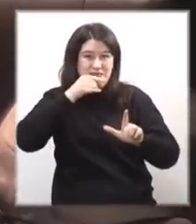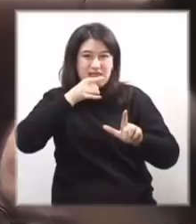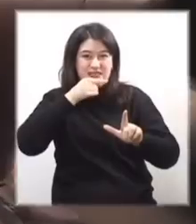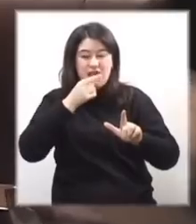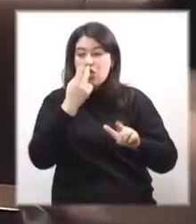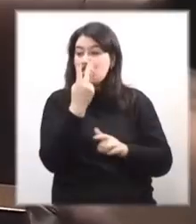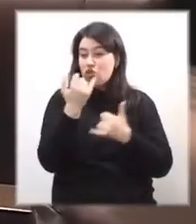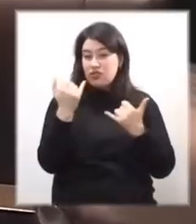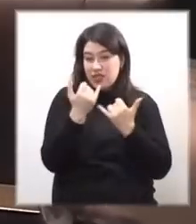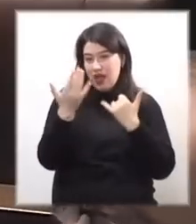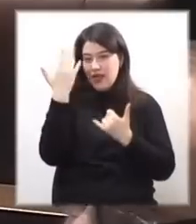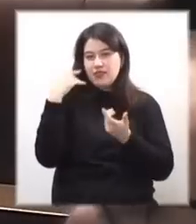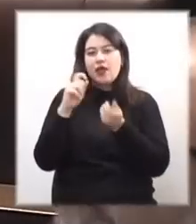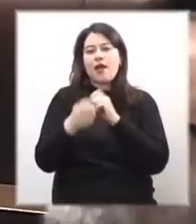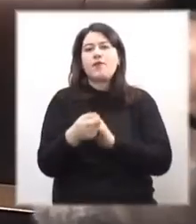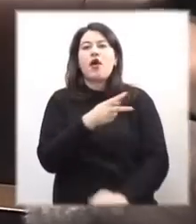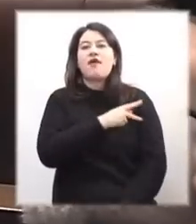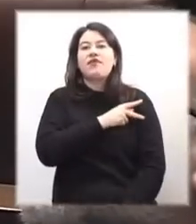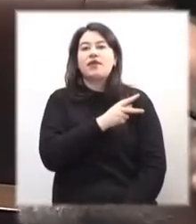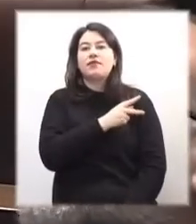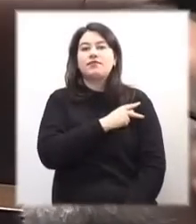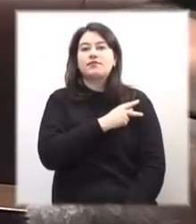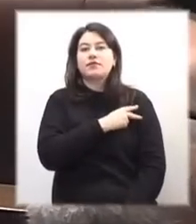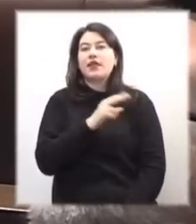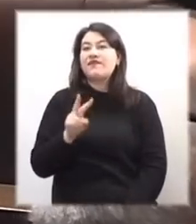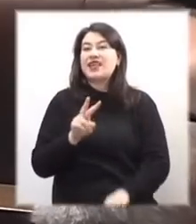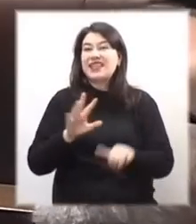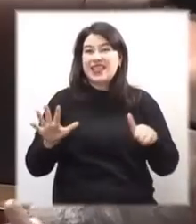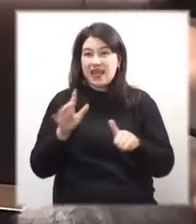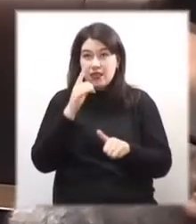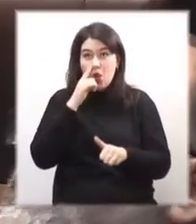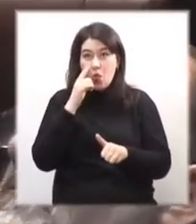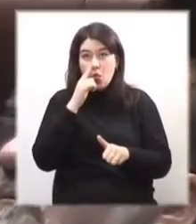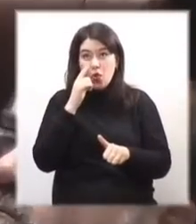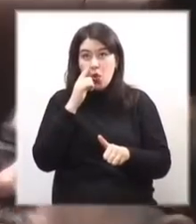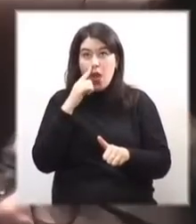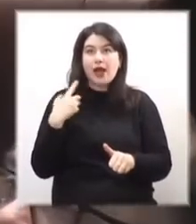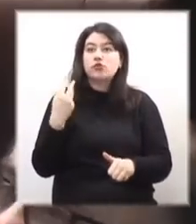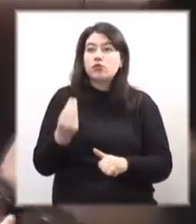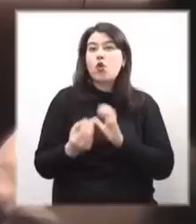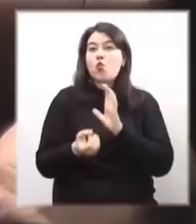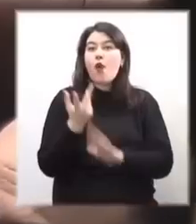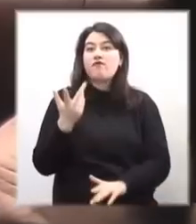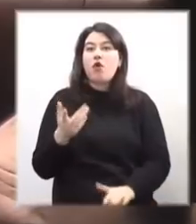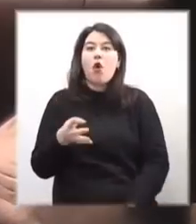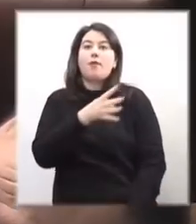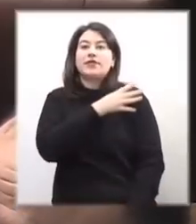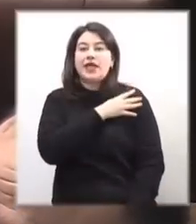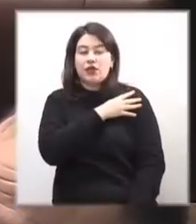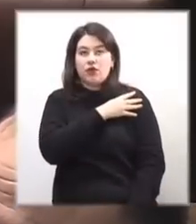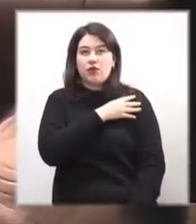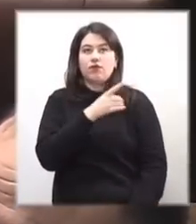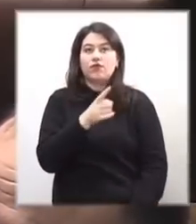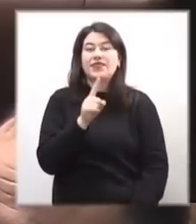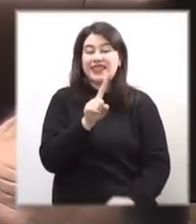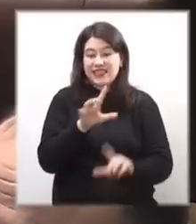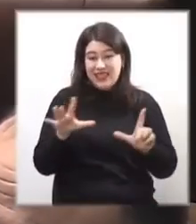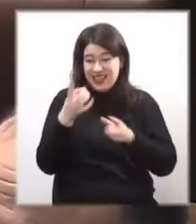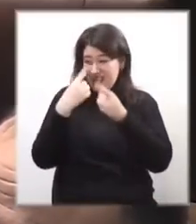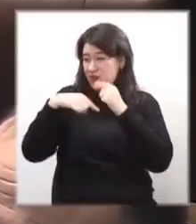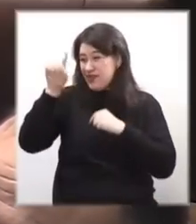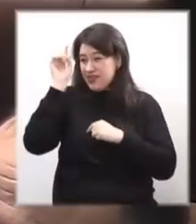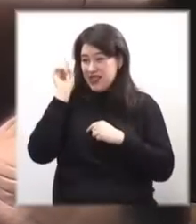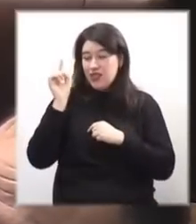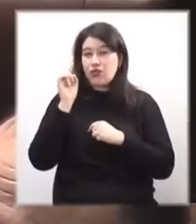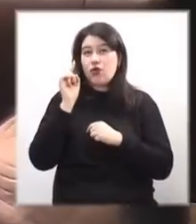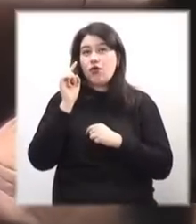ejemplo, hace 2 días cambió el jefe. El 26 de junio asumió un nuevo comisario. La seccional 17 el año